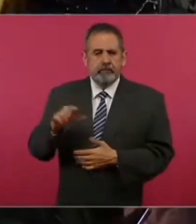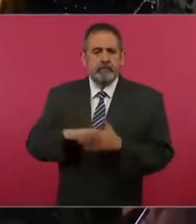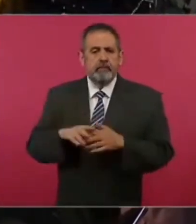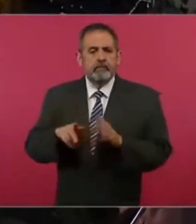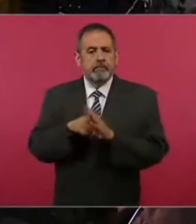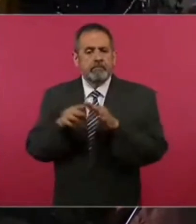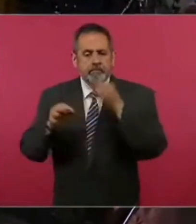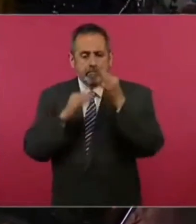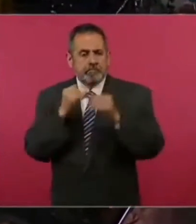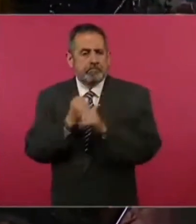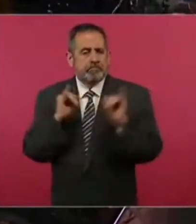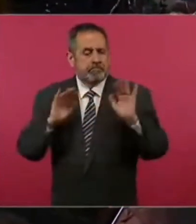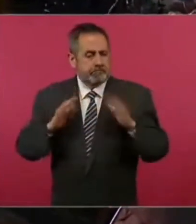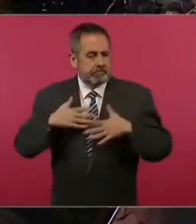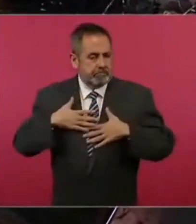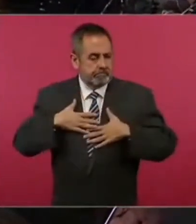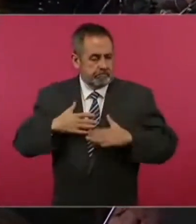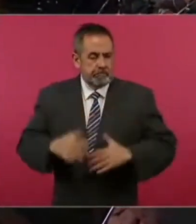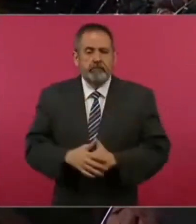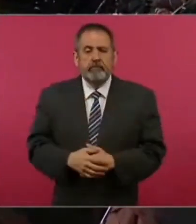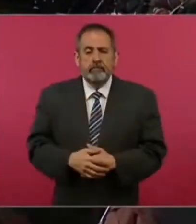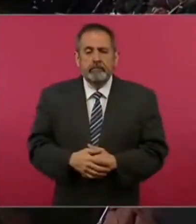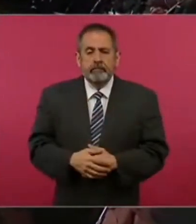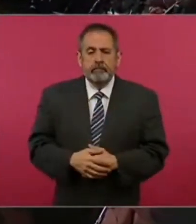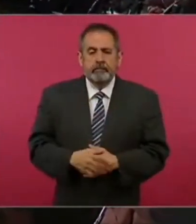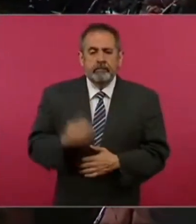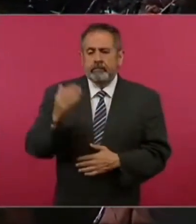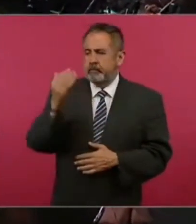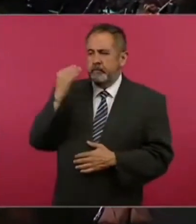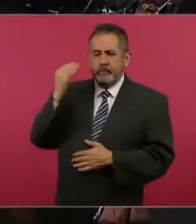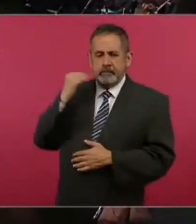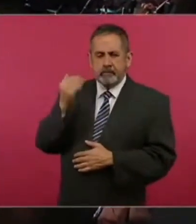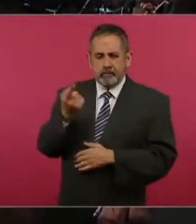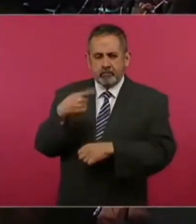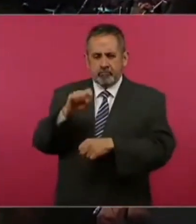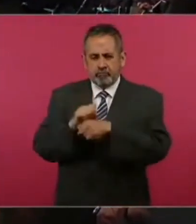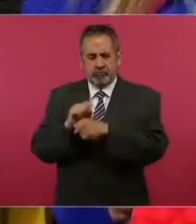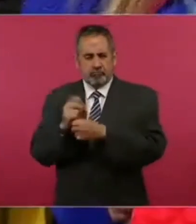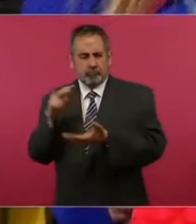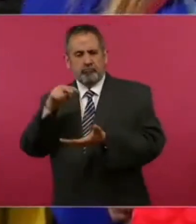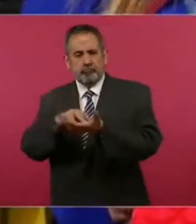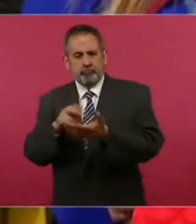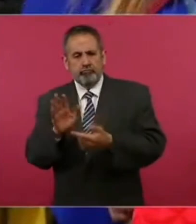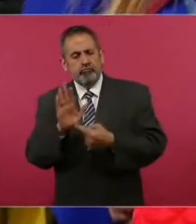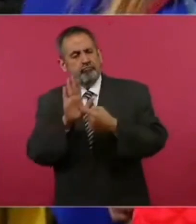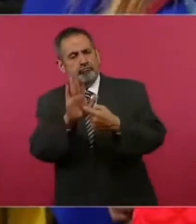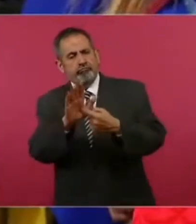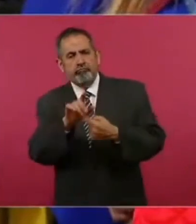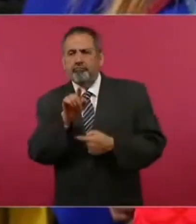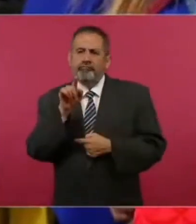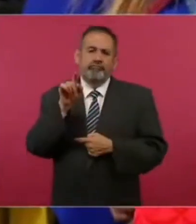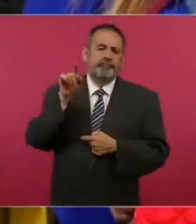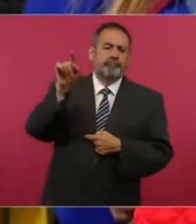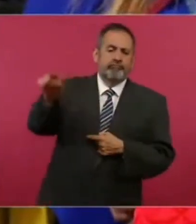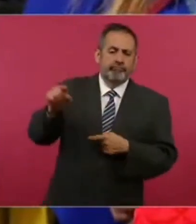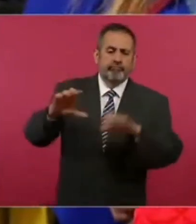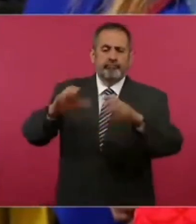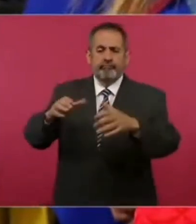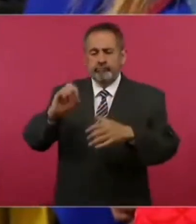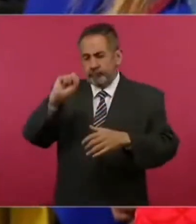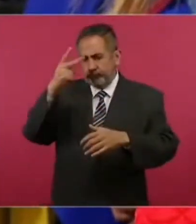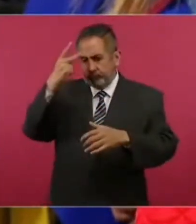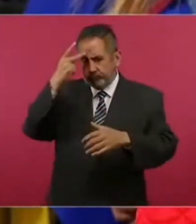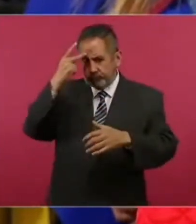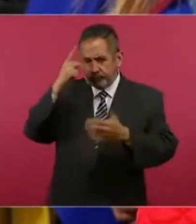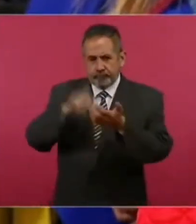independiente presidente Hace unos una semanas le expuse el tema de unos comuneros de gente de San Luis